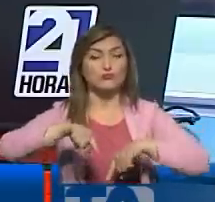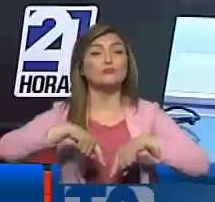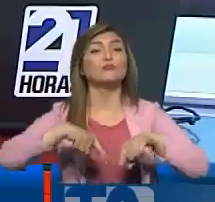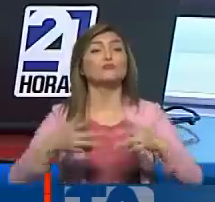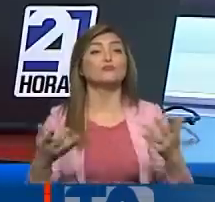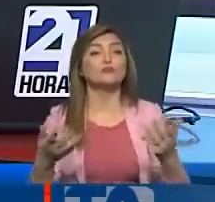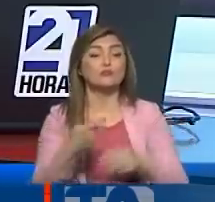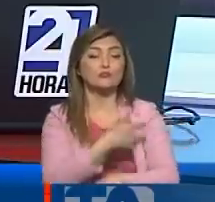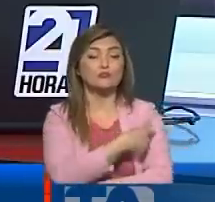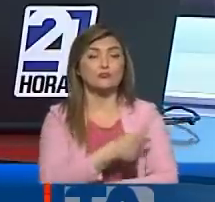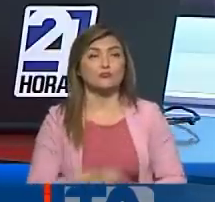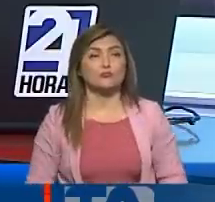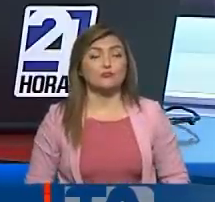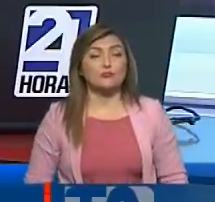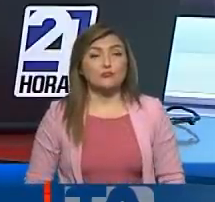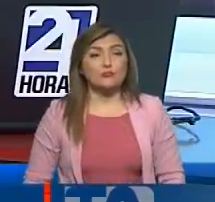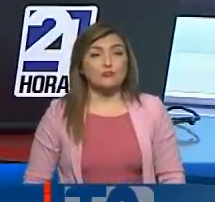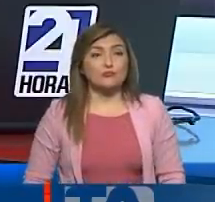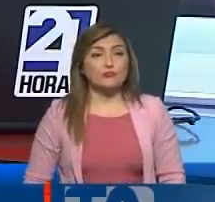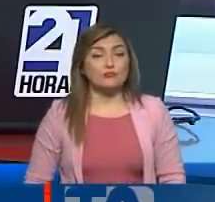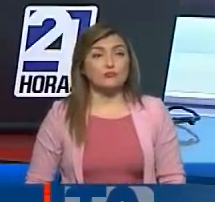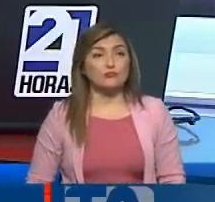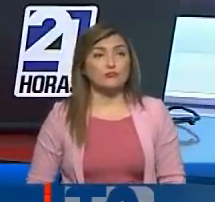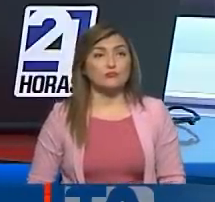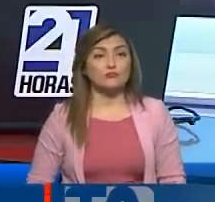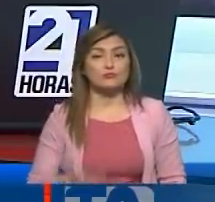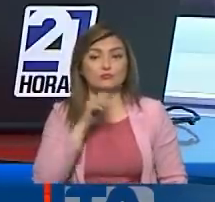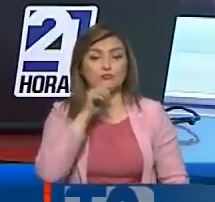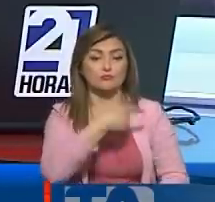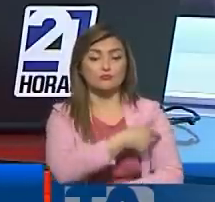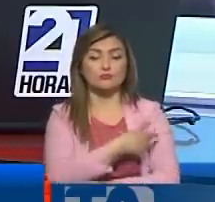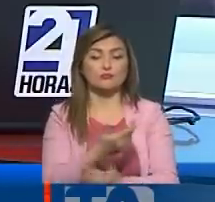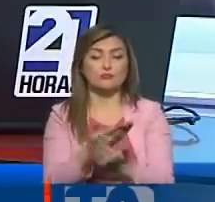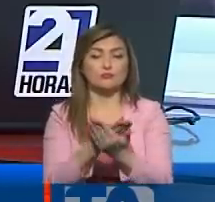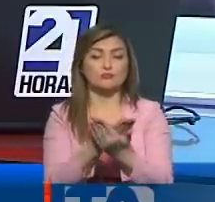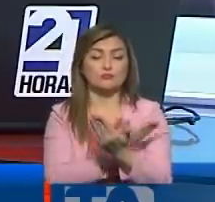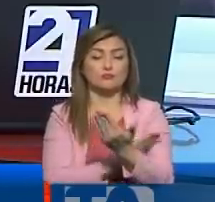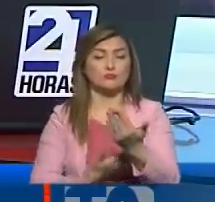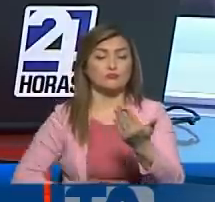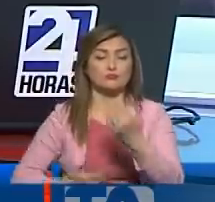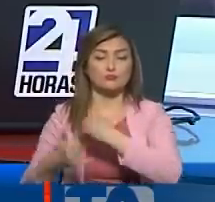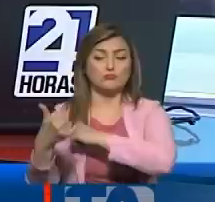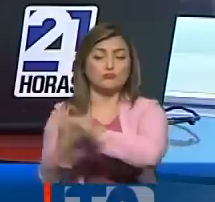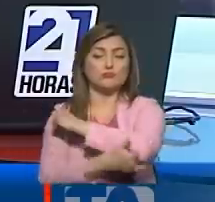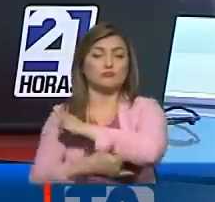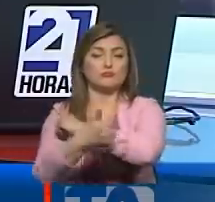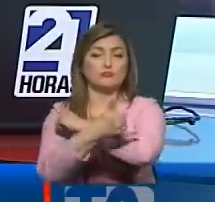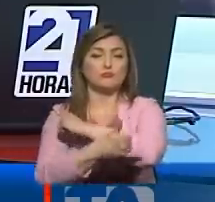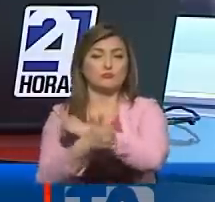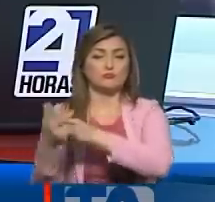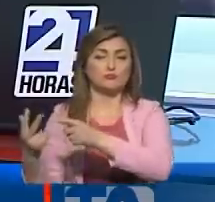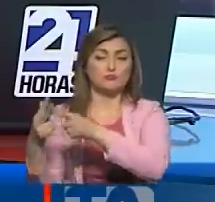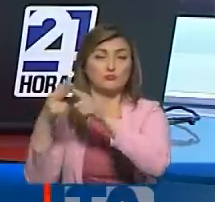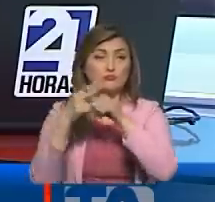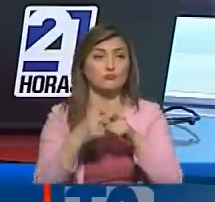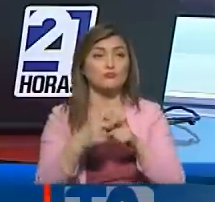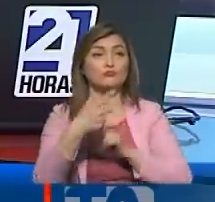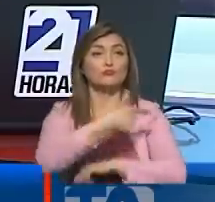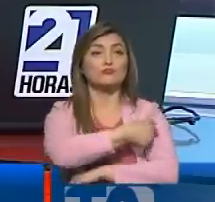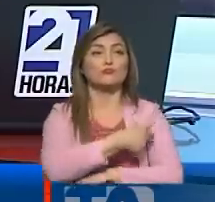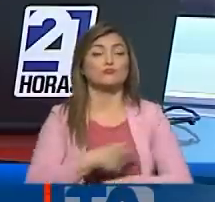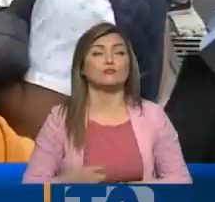aplicación de las vacunas. Sin embargo, aún hacen falta las dosis, por lo que le ha propuesto a presidentes de otros países el préstamo de las vacunas.